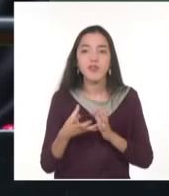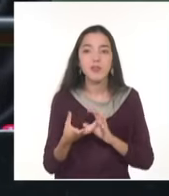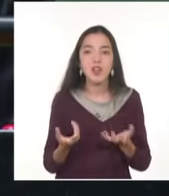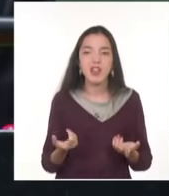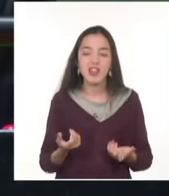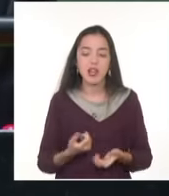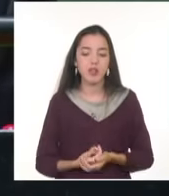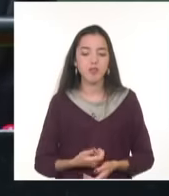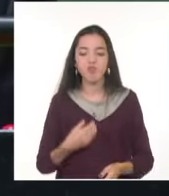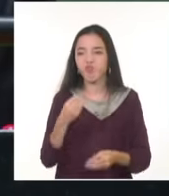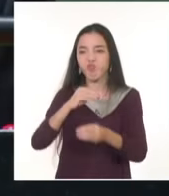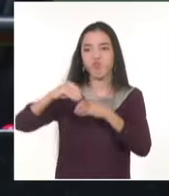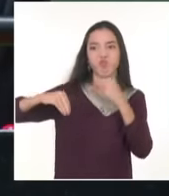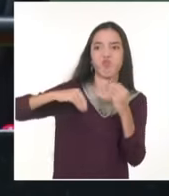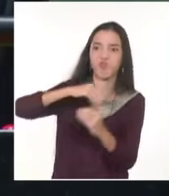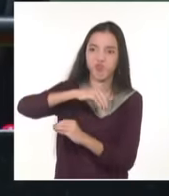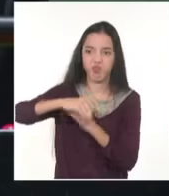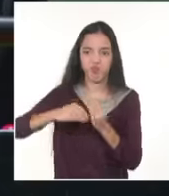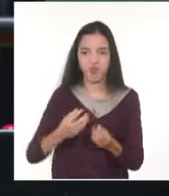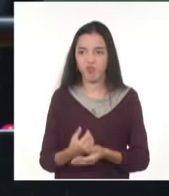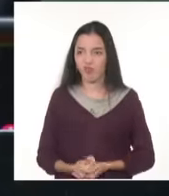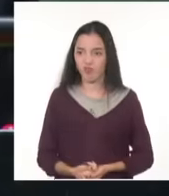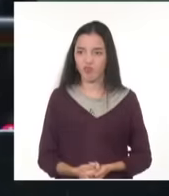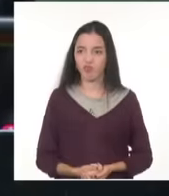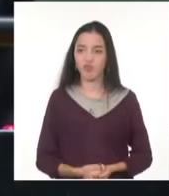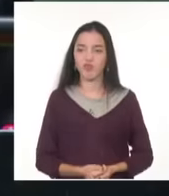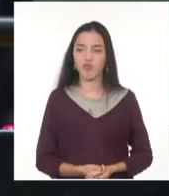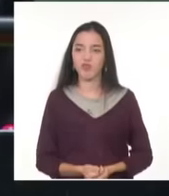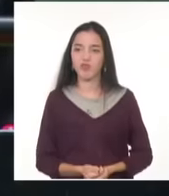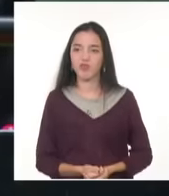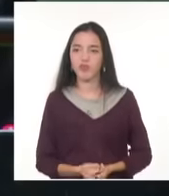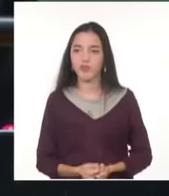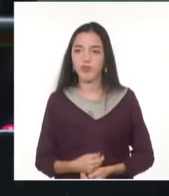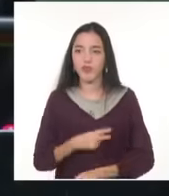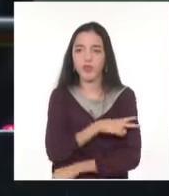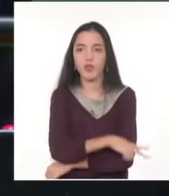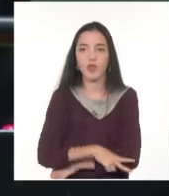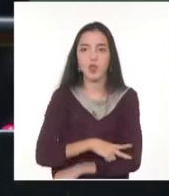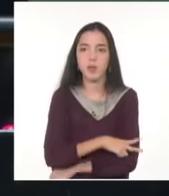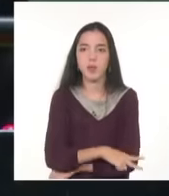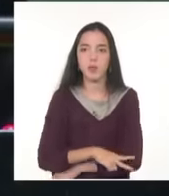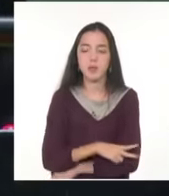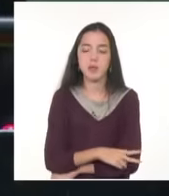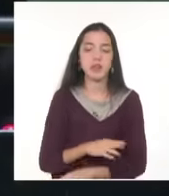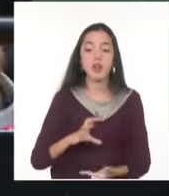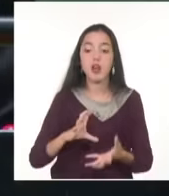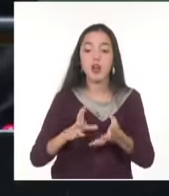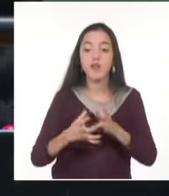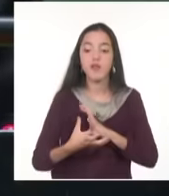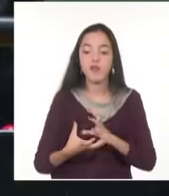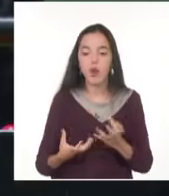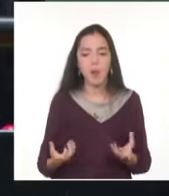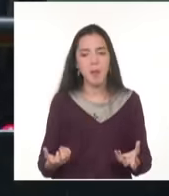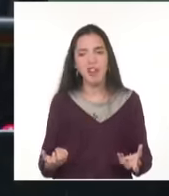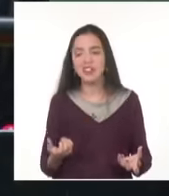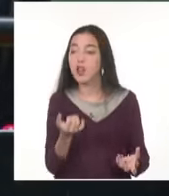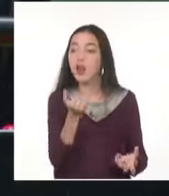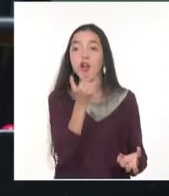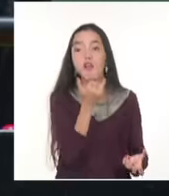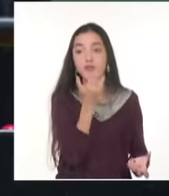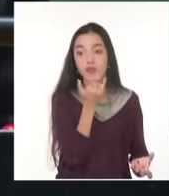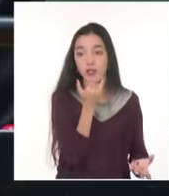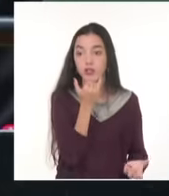orden constitucional en nuestros países mediante métodos golpistas. Ya aconteció en